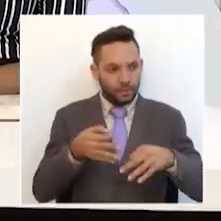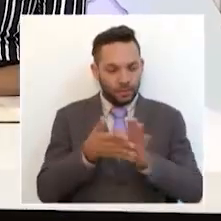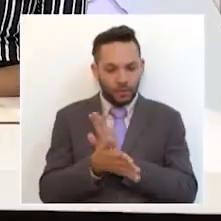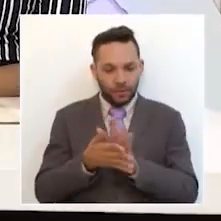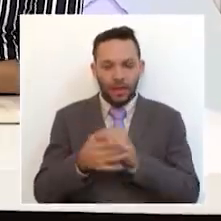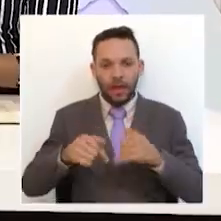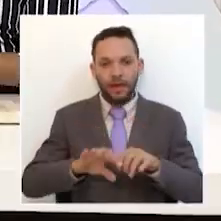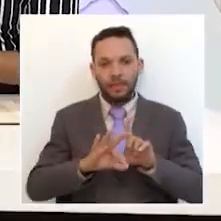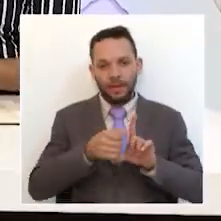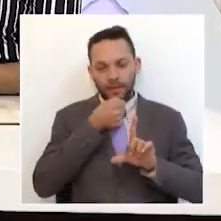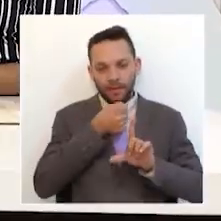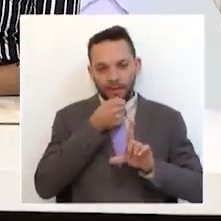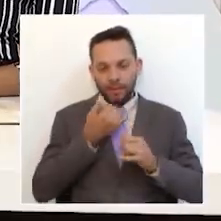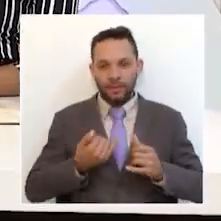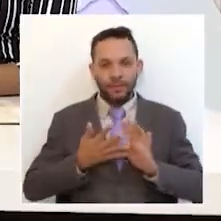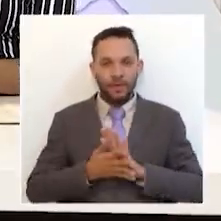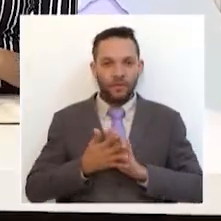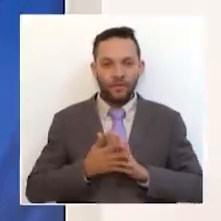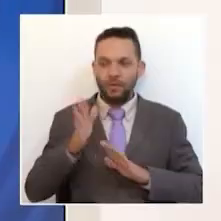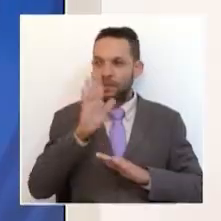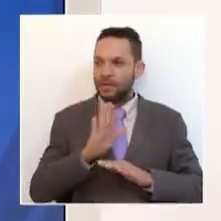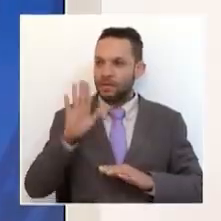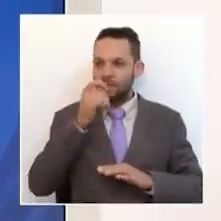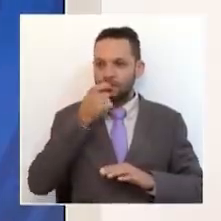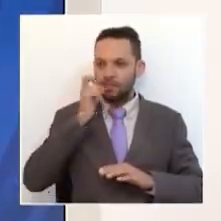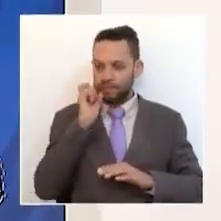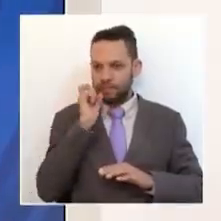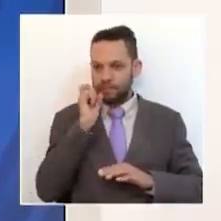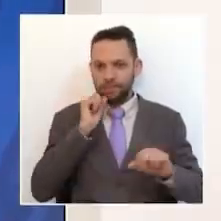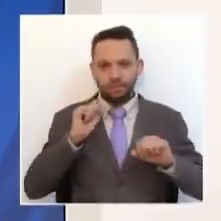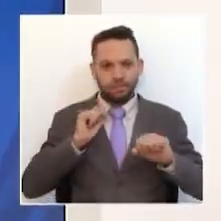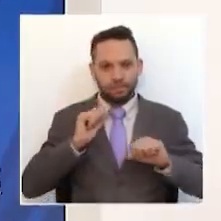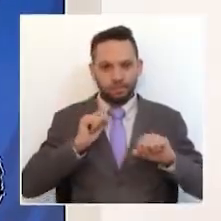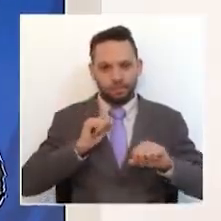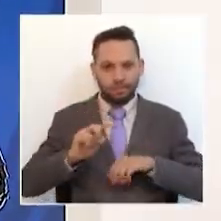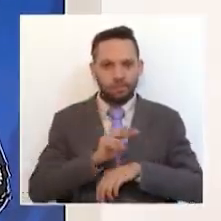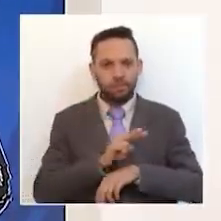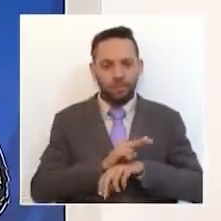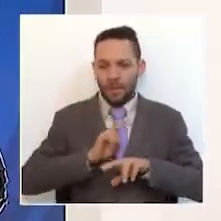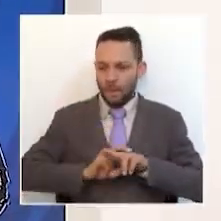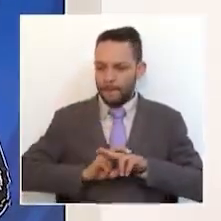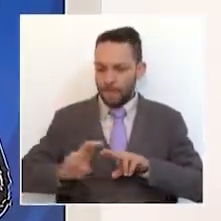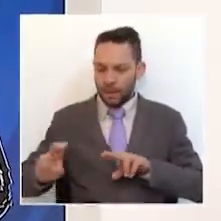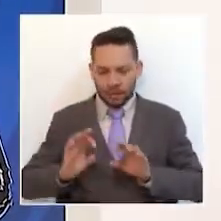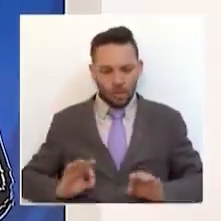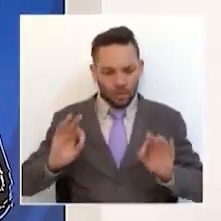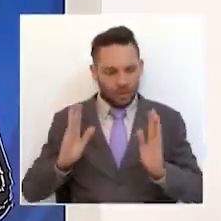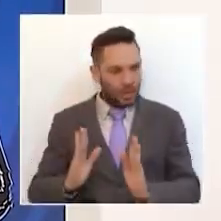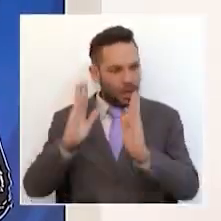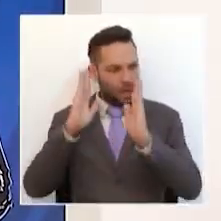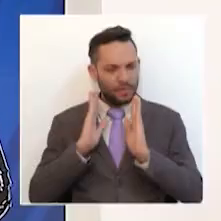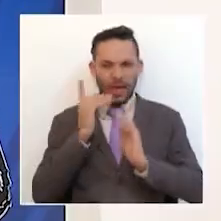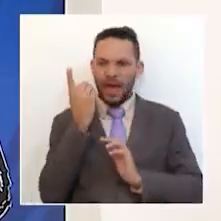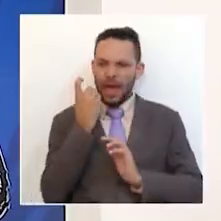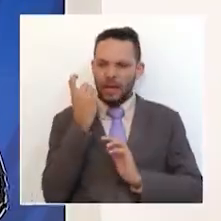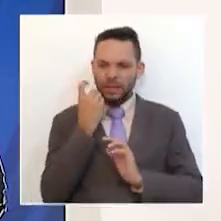Información en Telecafé Noticias. Información del departamento de Caldas. La unidad de gestión de Manizales atiende un derrumbe ocurrido ayer en la mañana en la